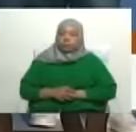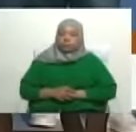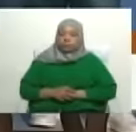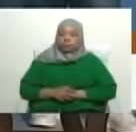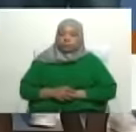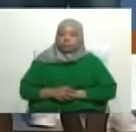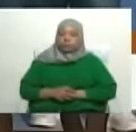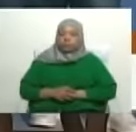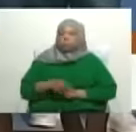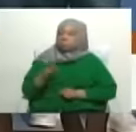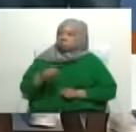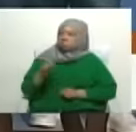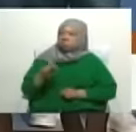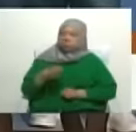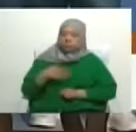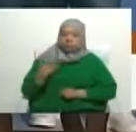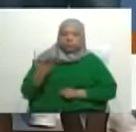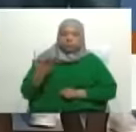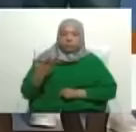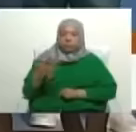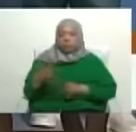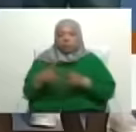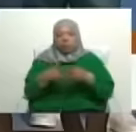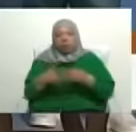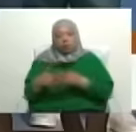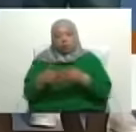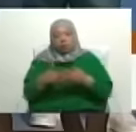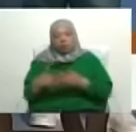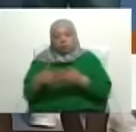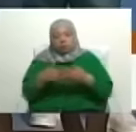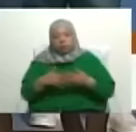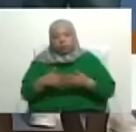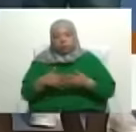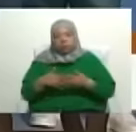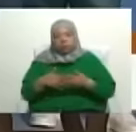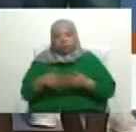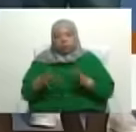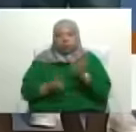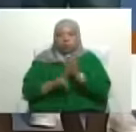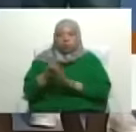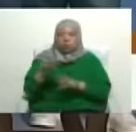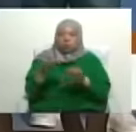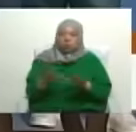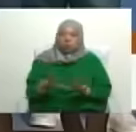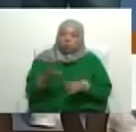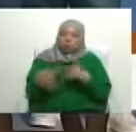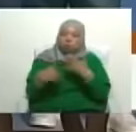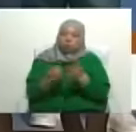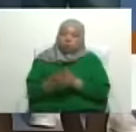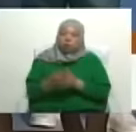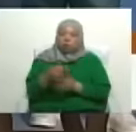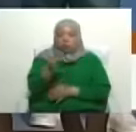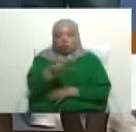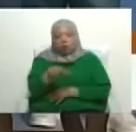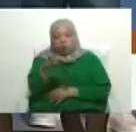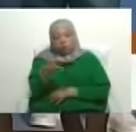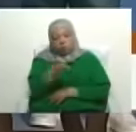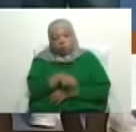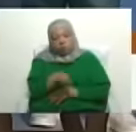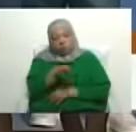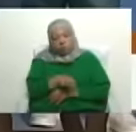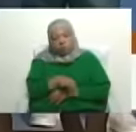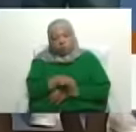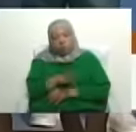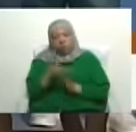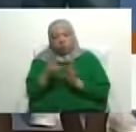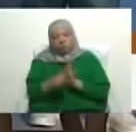¿Cuál es la pena en Estados Unidos para un desertor o para un civil que